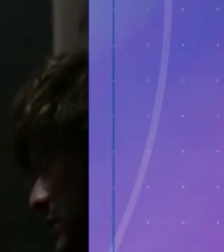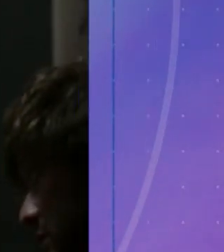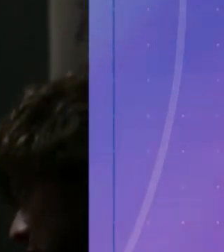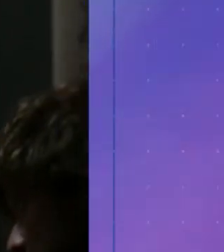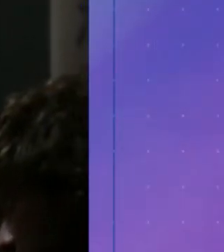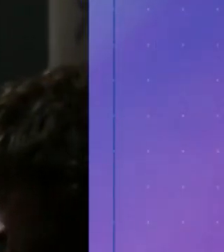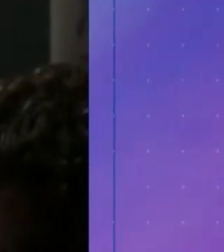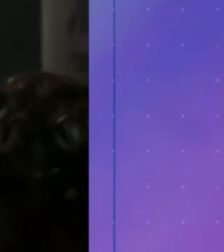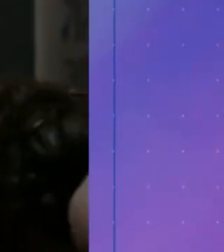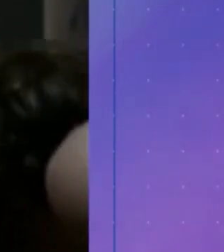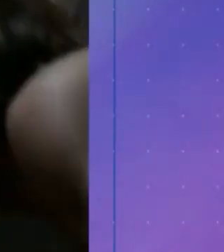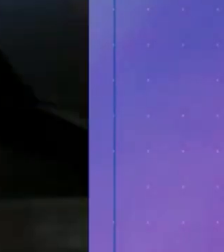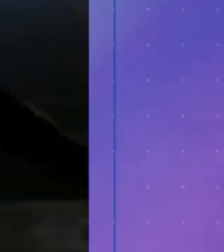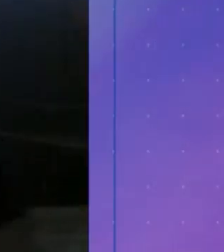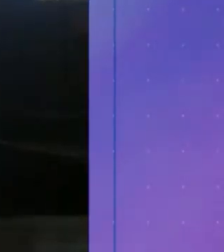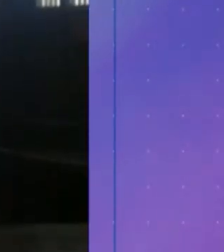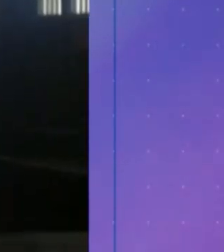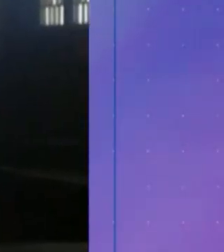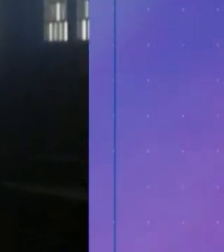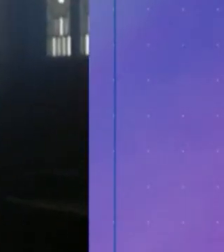Kung Fu.